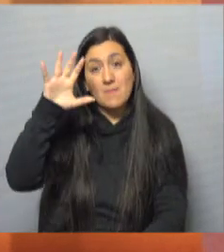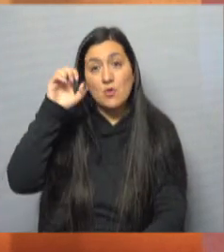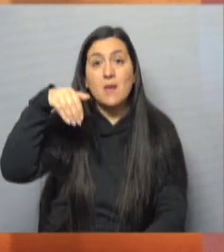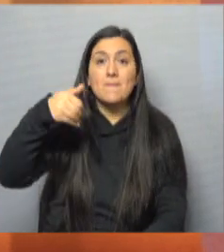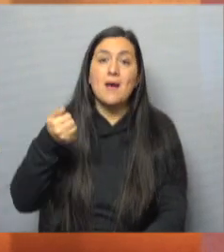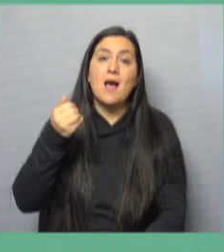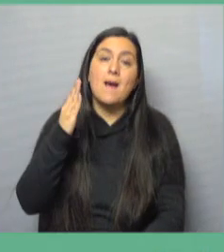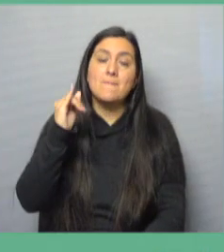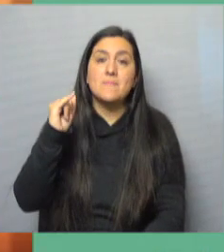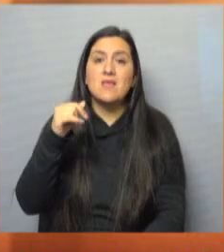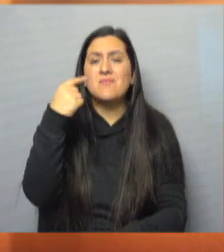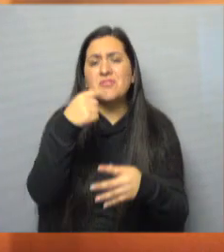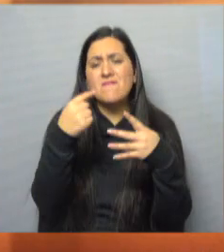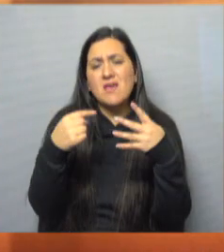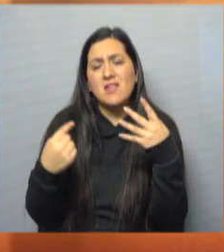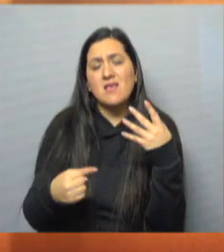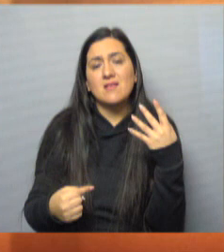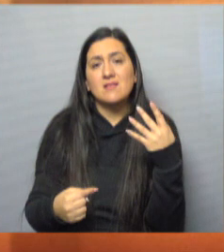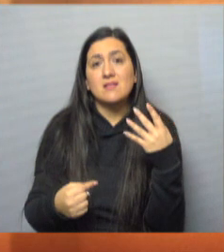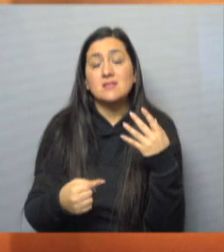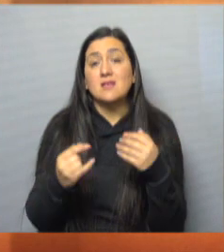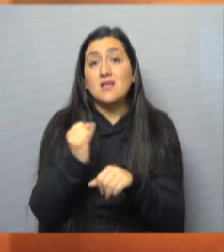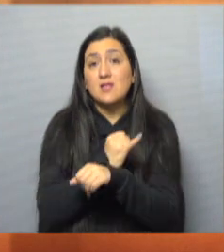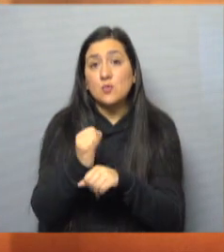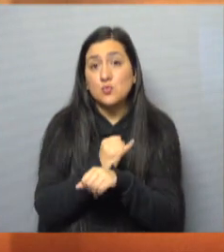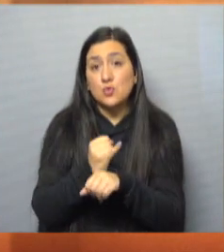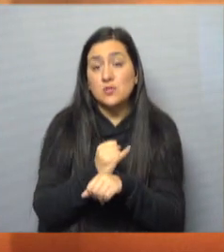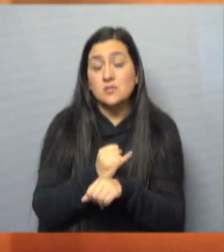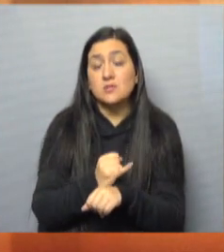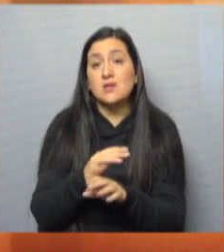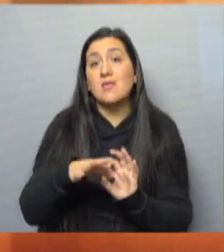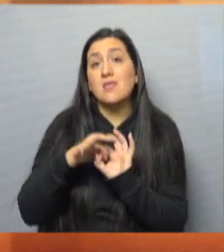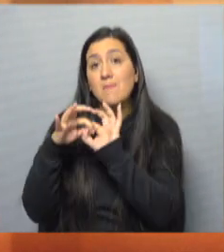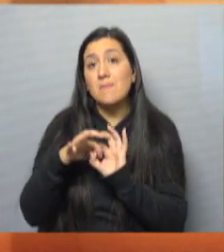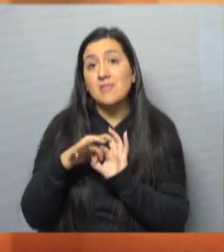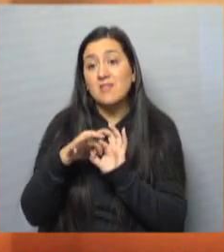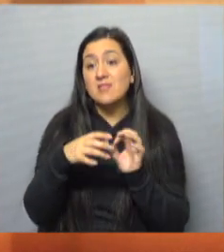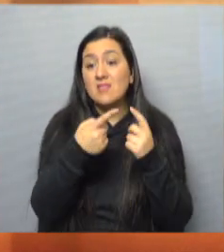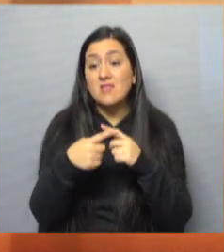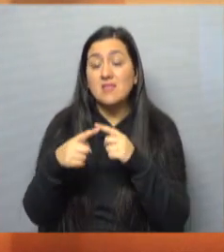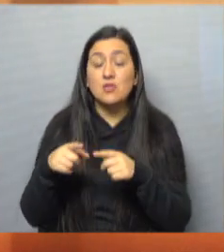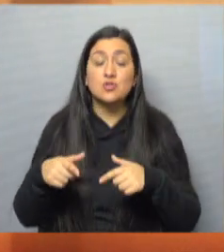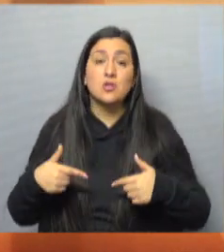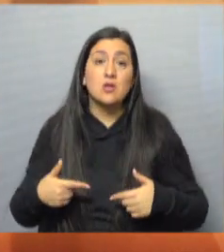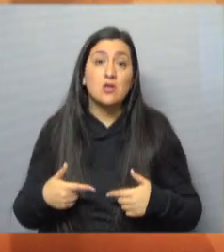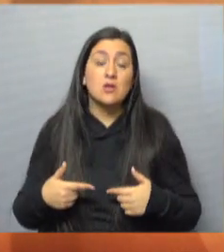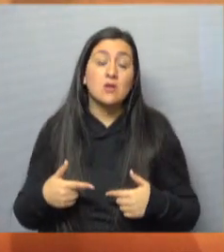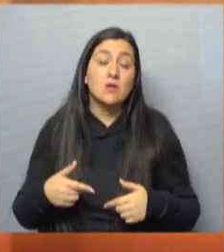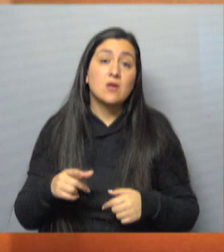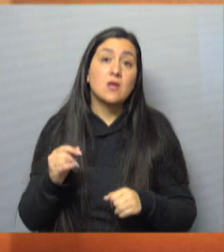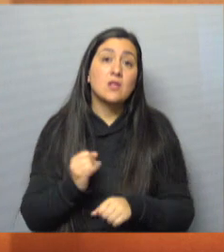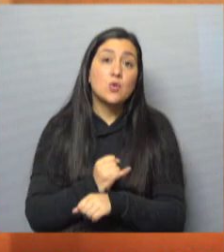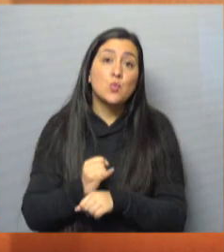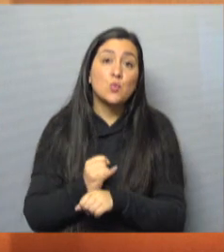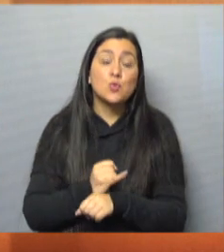son diversas instituciones que dependen de distintos organismos estatales algunos de gestión mixta como el caso del map y que es